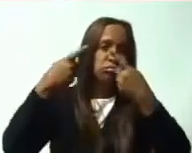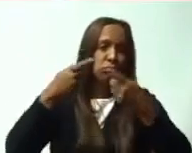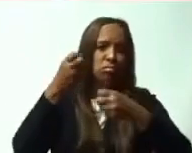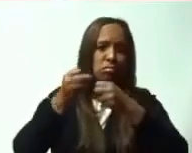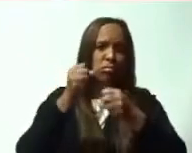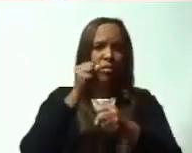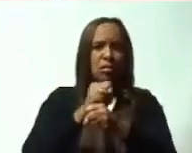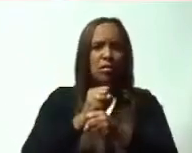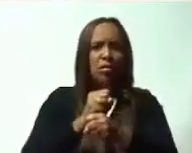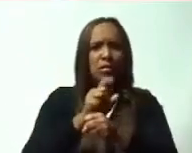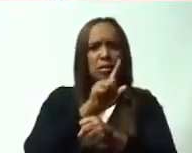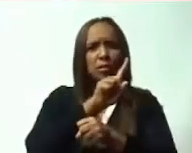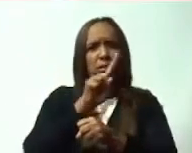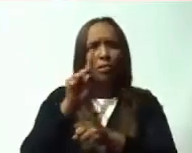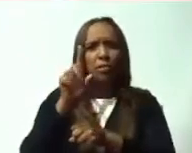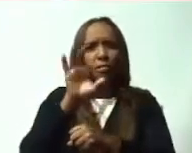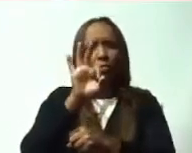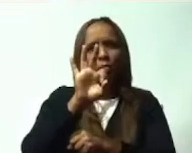pero